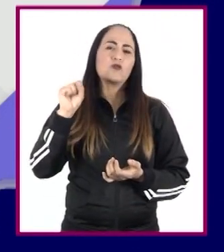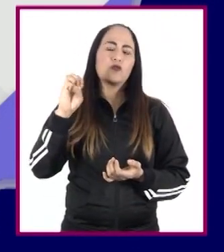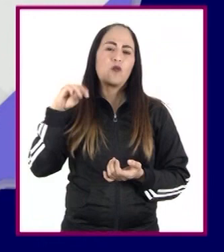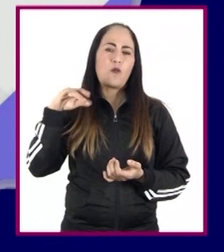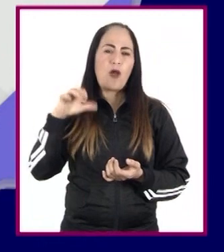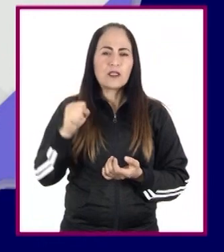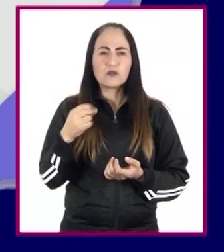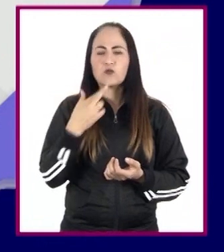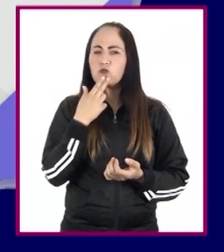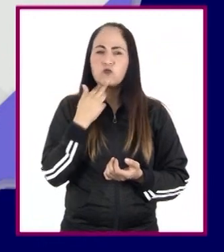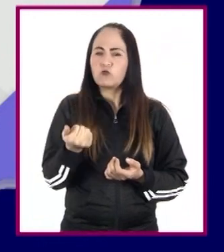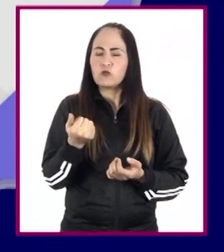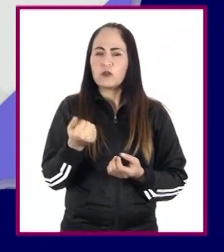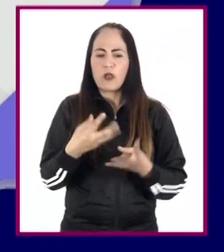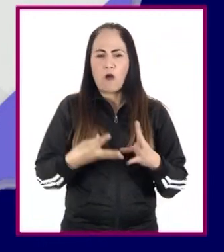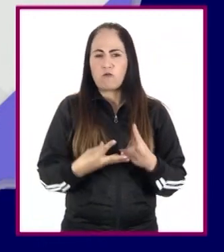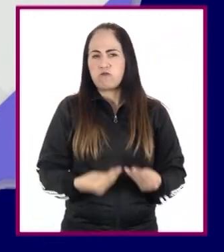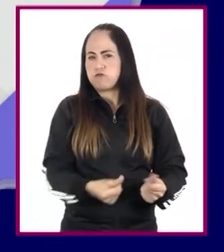que ya no se utilizan.